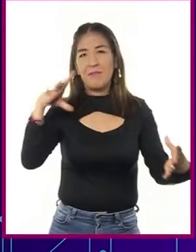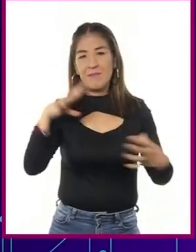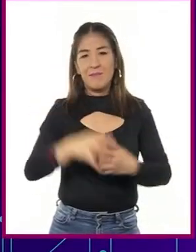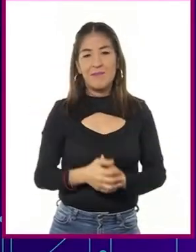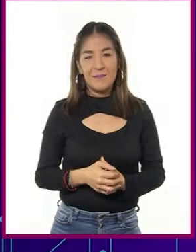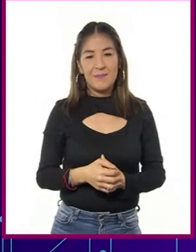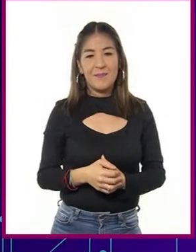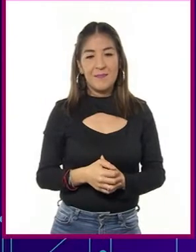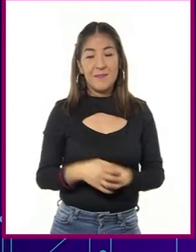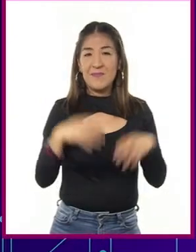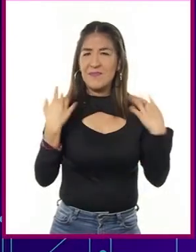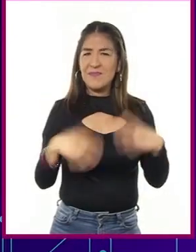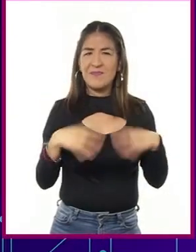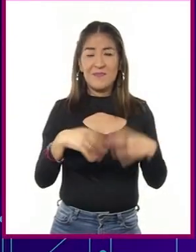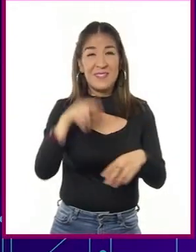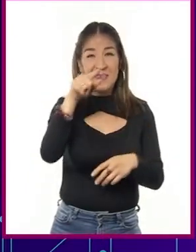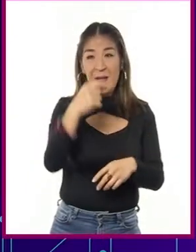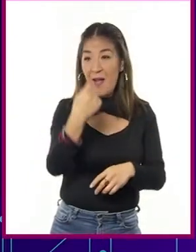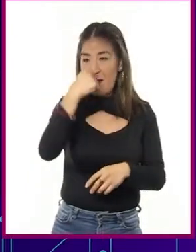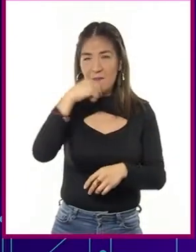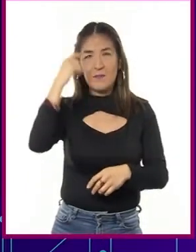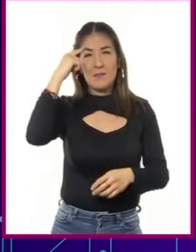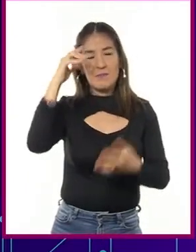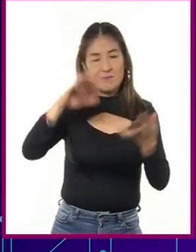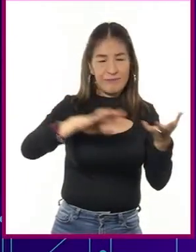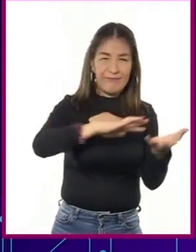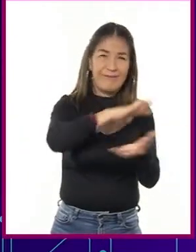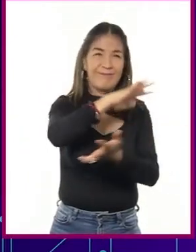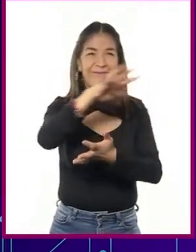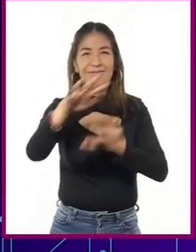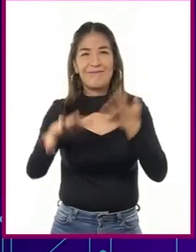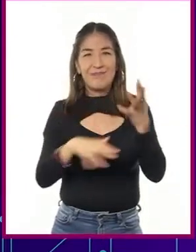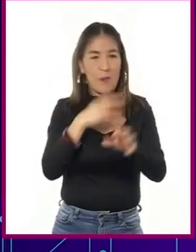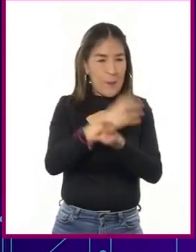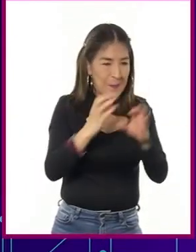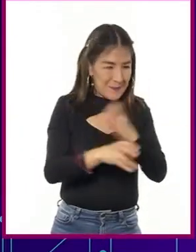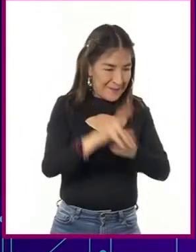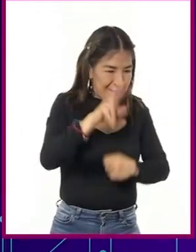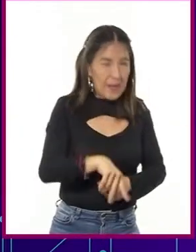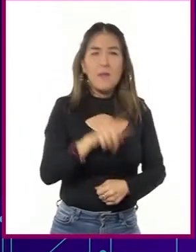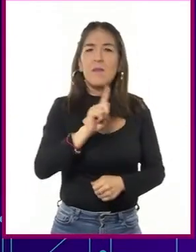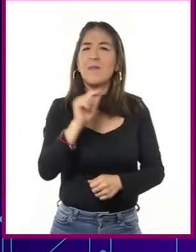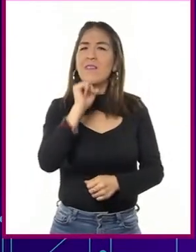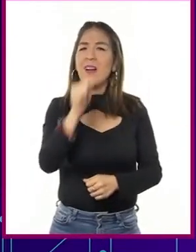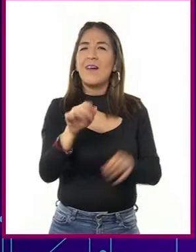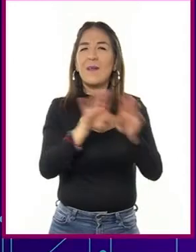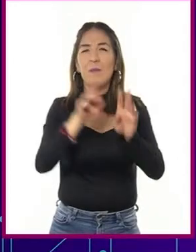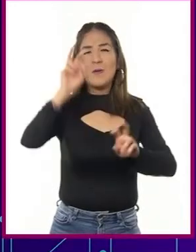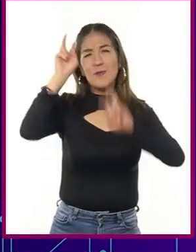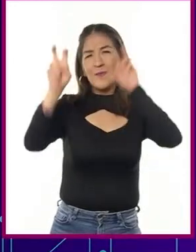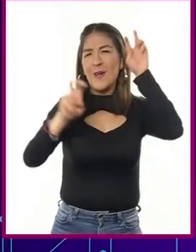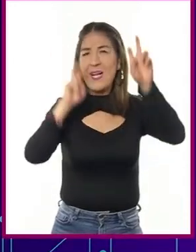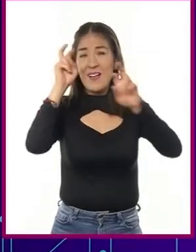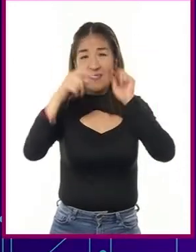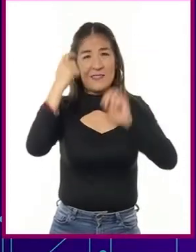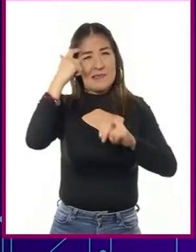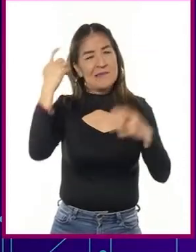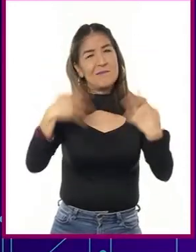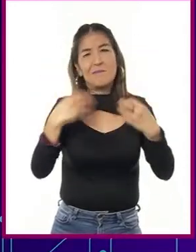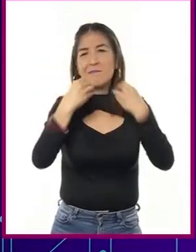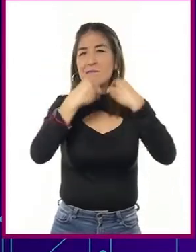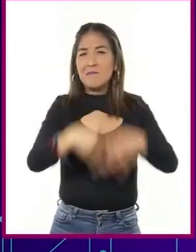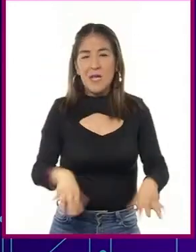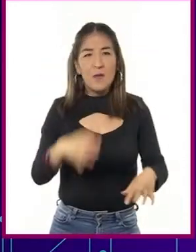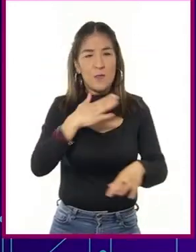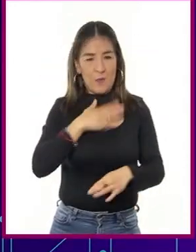De verdad, el viaje te saca de todo lo que sabes que es real y te lleva a un mundo surrealista. Tu mundo entero se distorsiona, no te